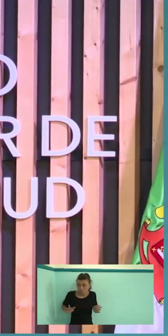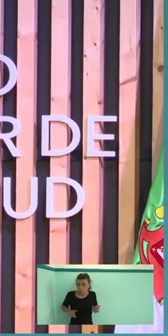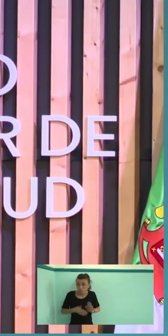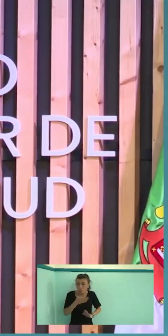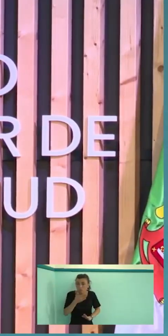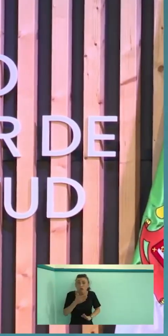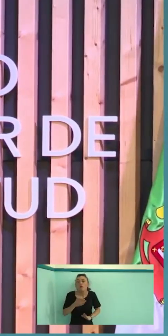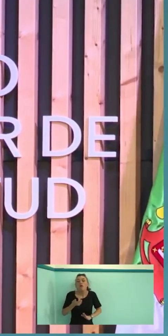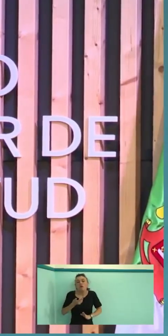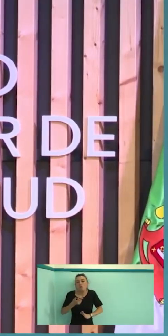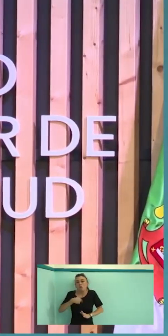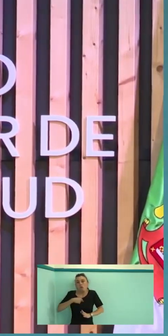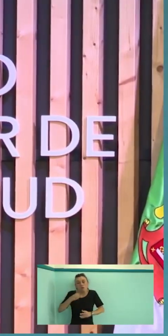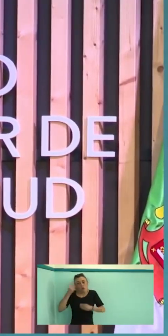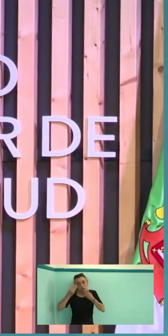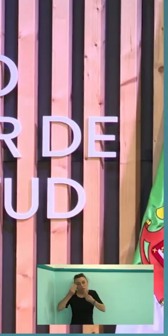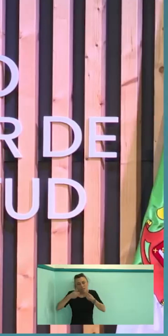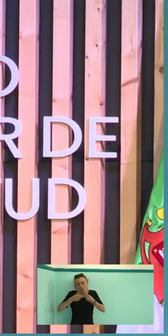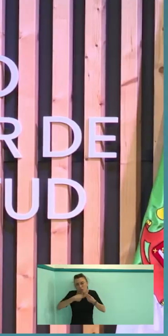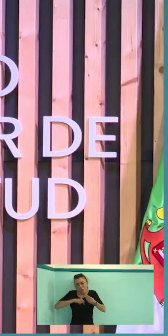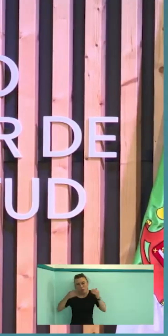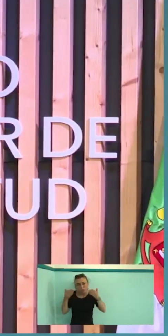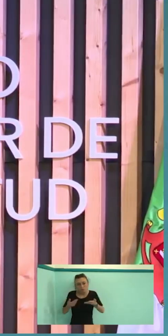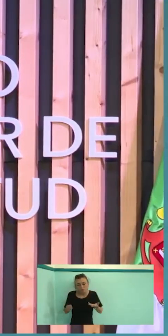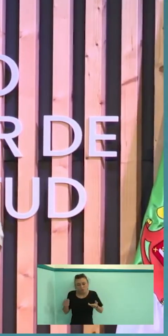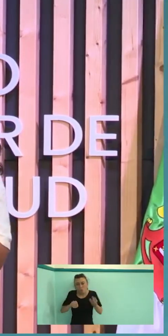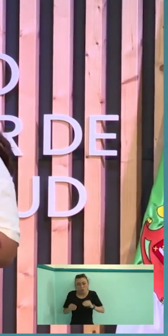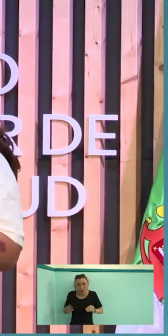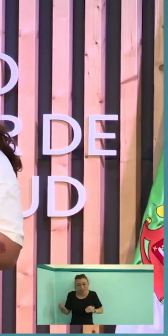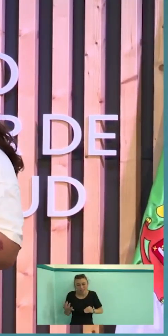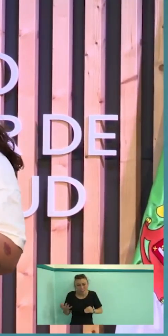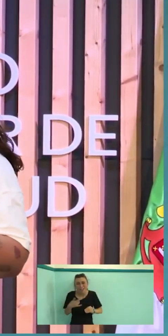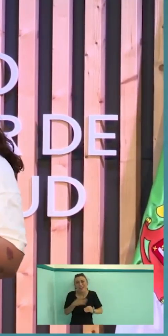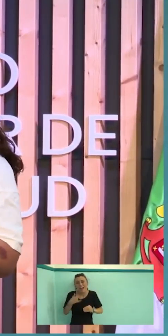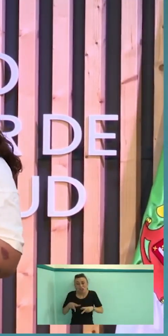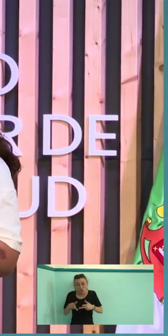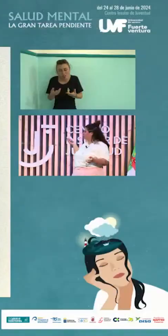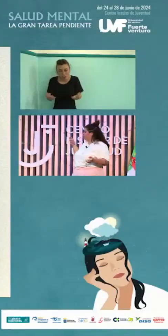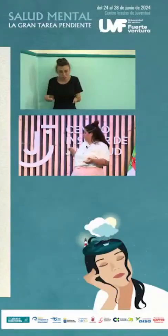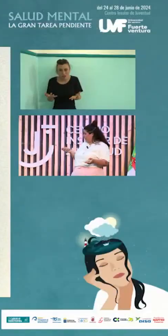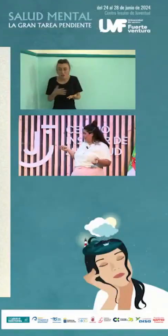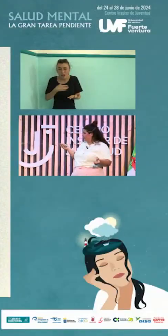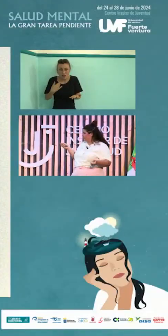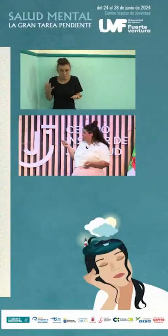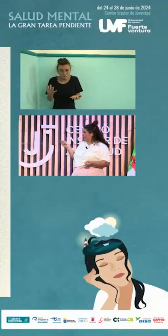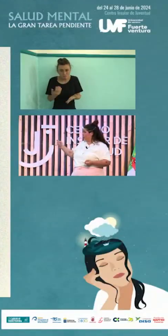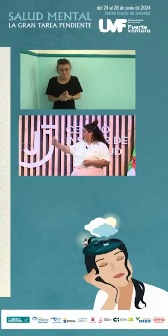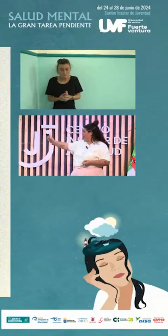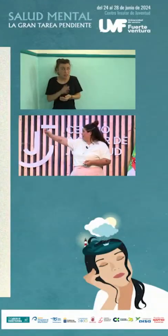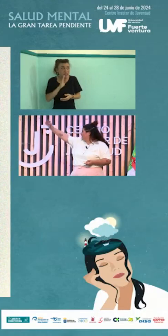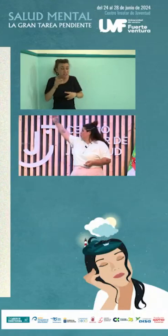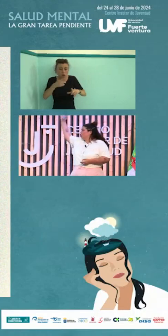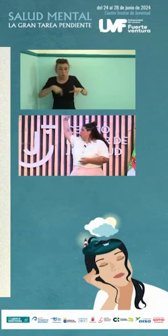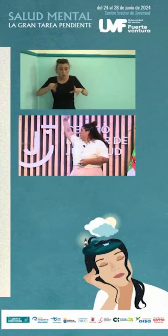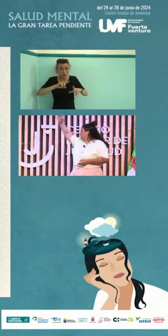estamos queriendo darle a nuestra ciudadanía no y a la sociedad realmente entonces bueno Esto que parece la rueda del trivial Pues la verdad que es muy interesante porque ahí